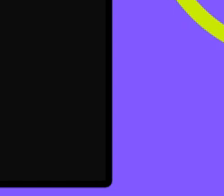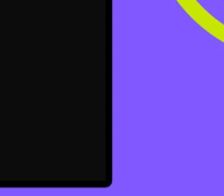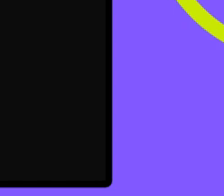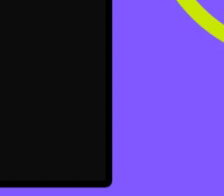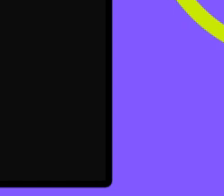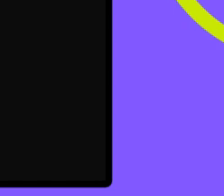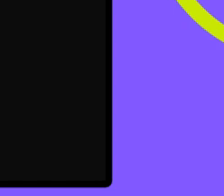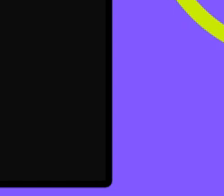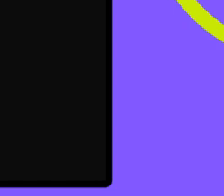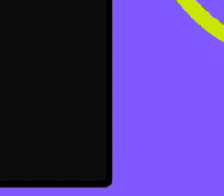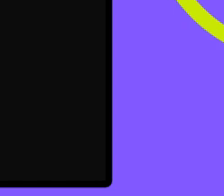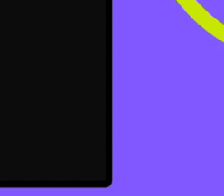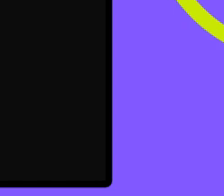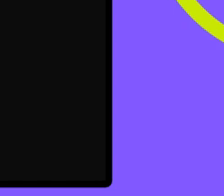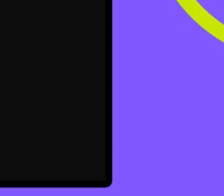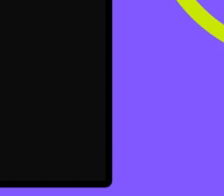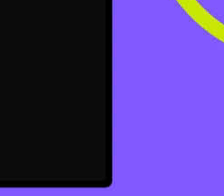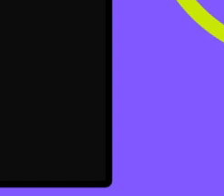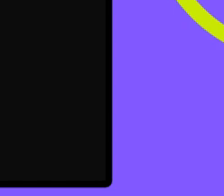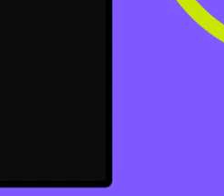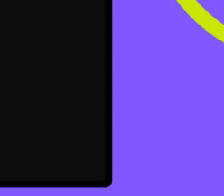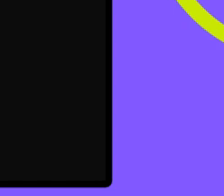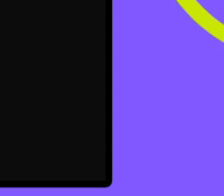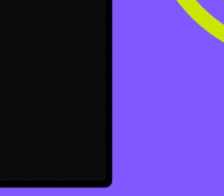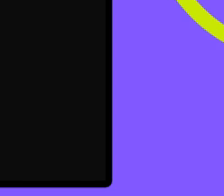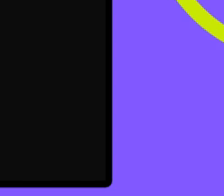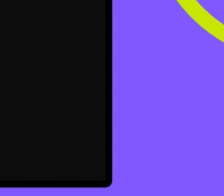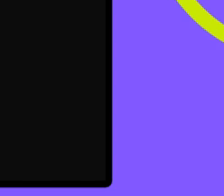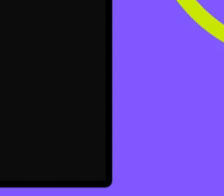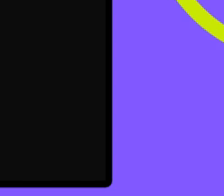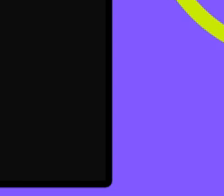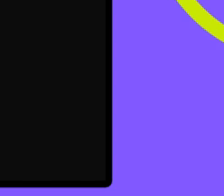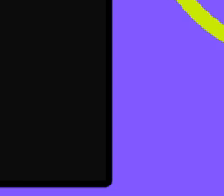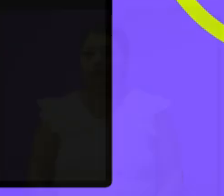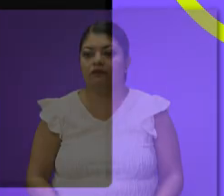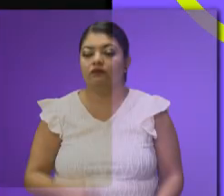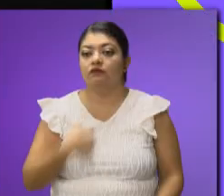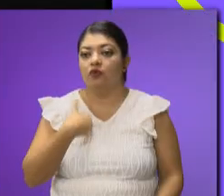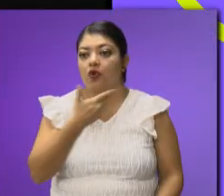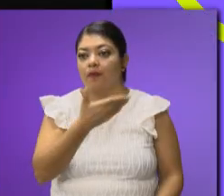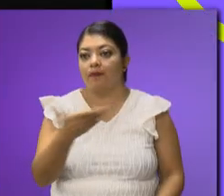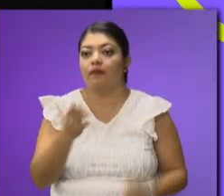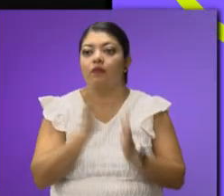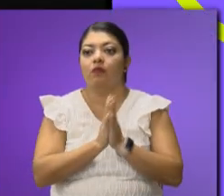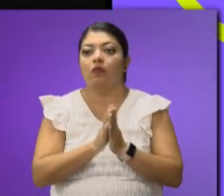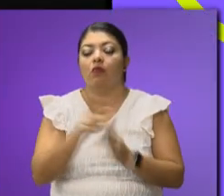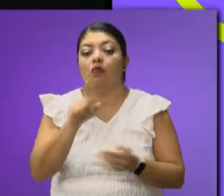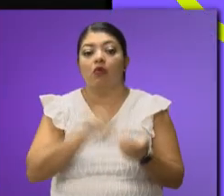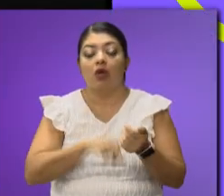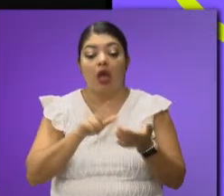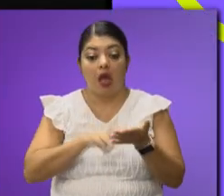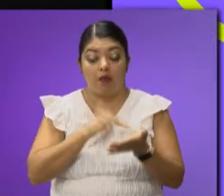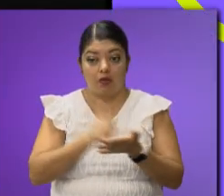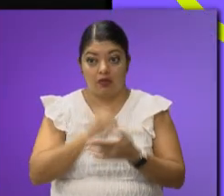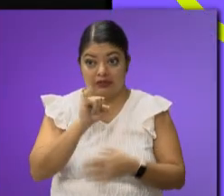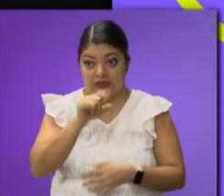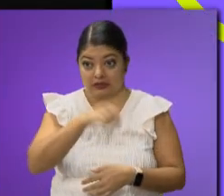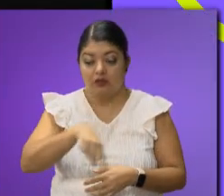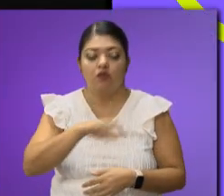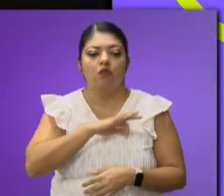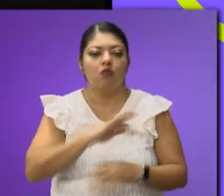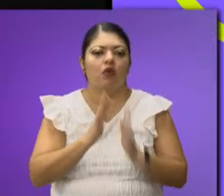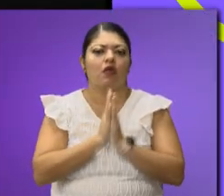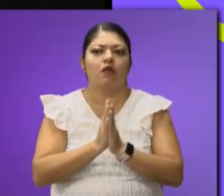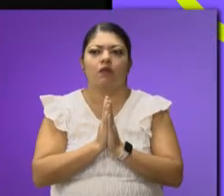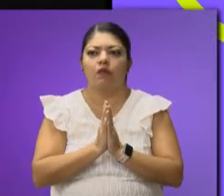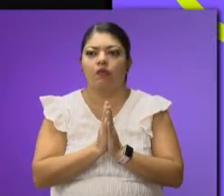Abel Hernández ante esta mesa directiva, solicitándoles que si es de aprobarse, lo pudiera. ¡Ah,